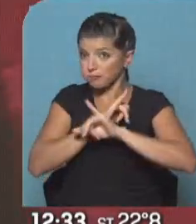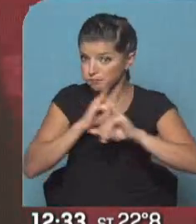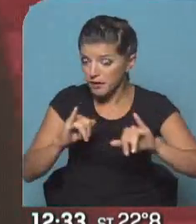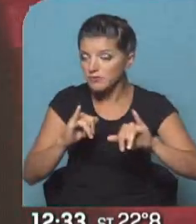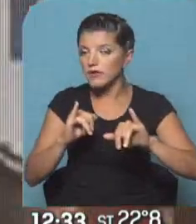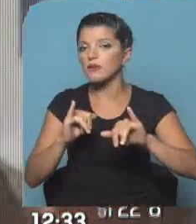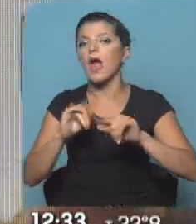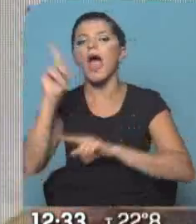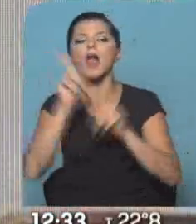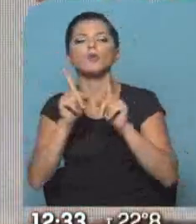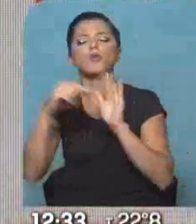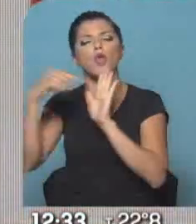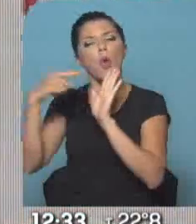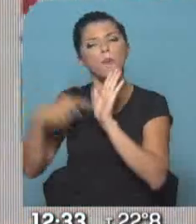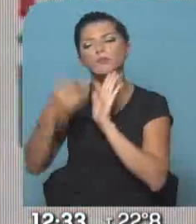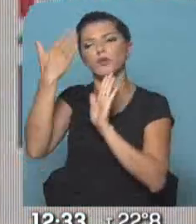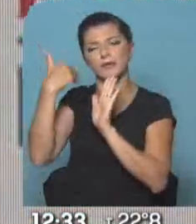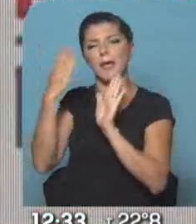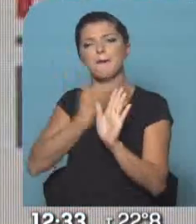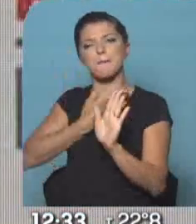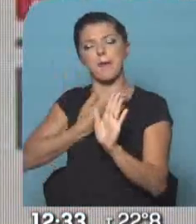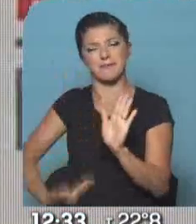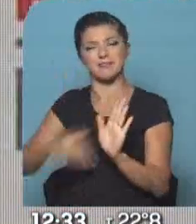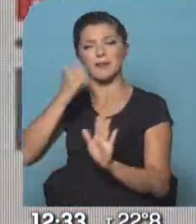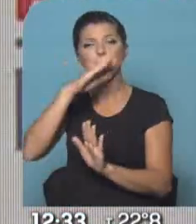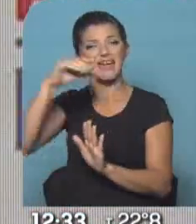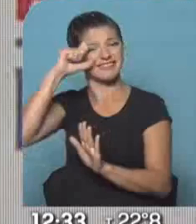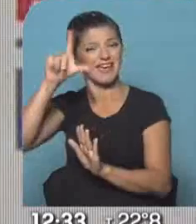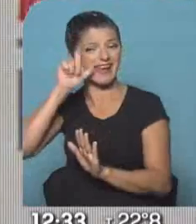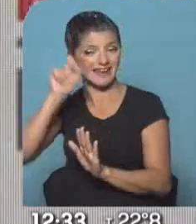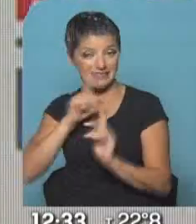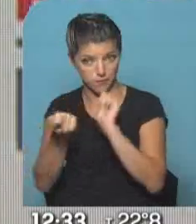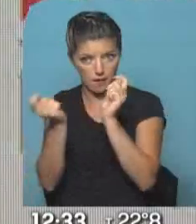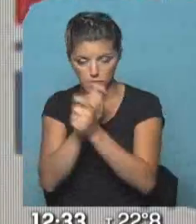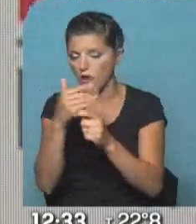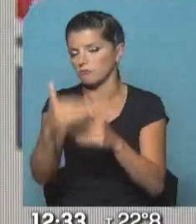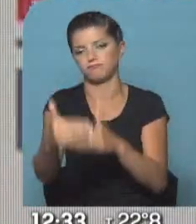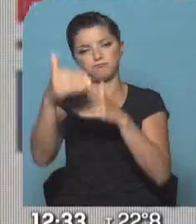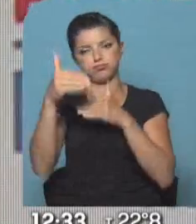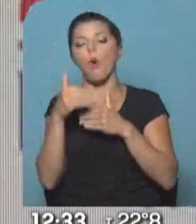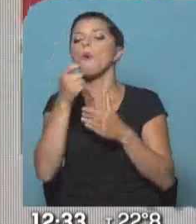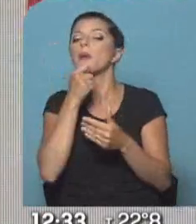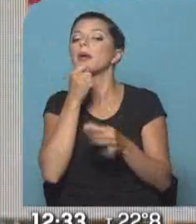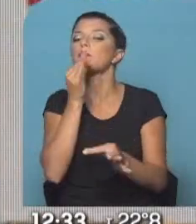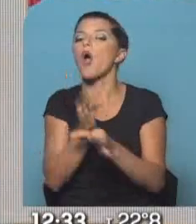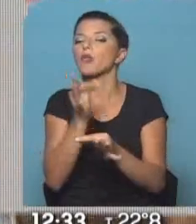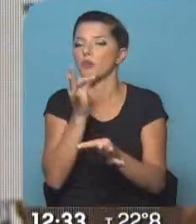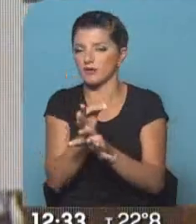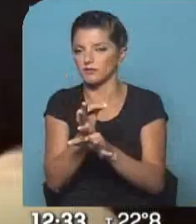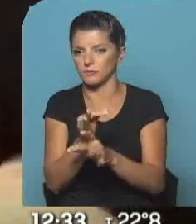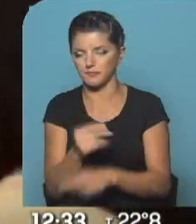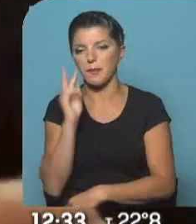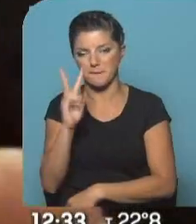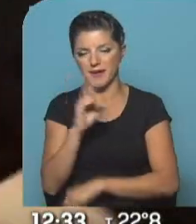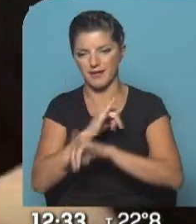atrás con gran parte de la agenda social de la presidenta Michelle Bachelet, entre esas reformas, la reforma educativa. Vemos un informe, lo